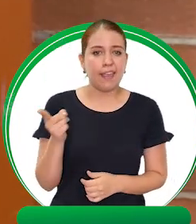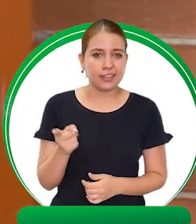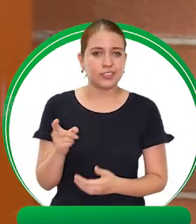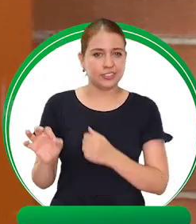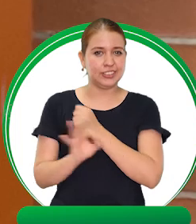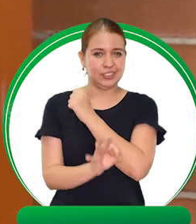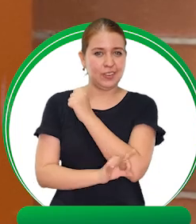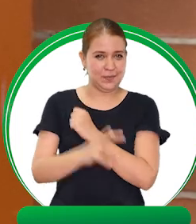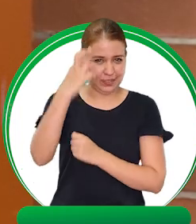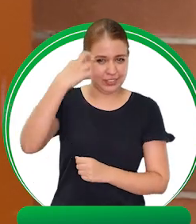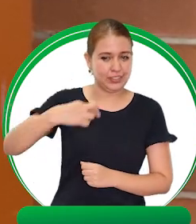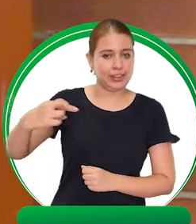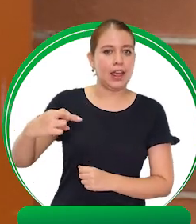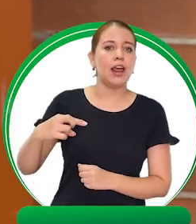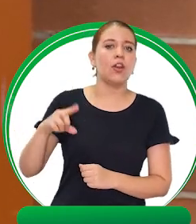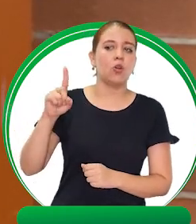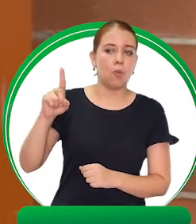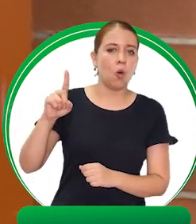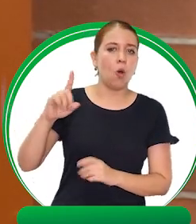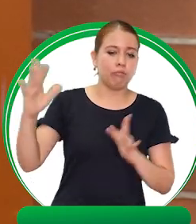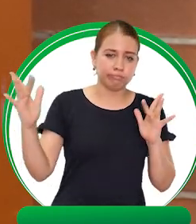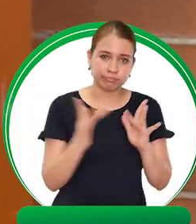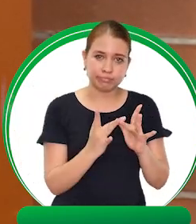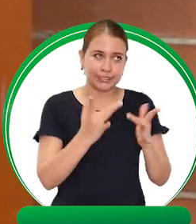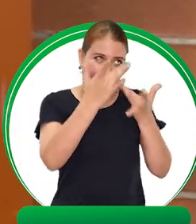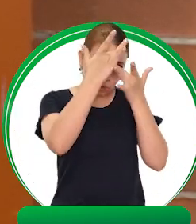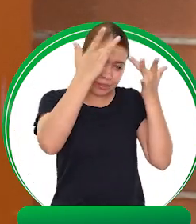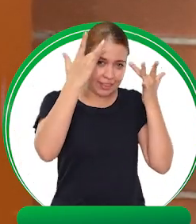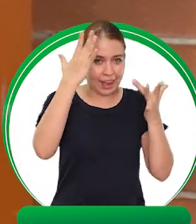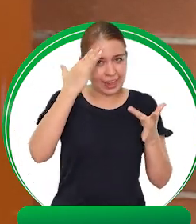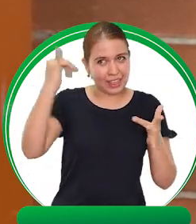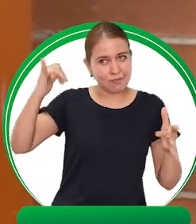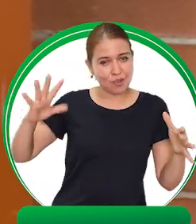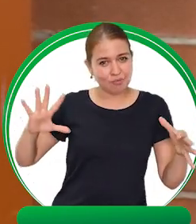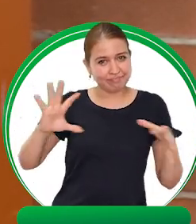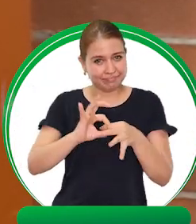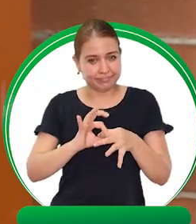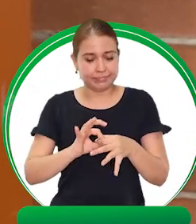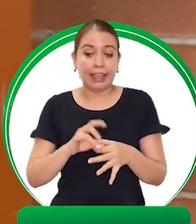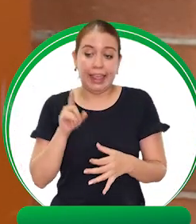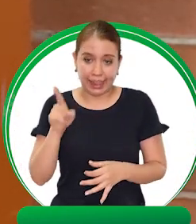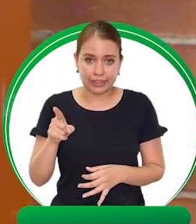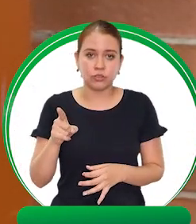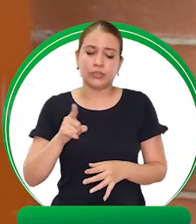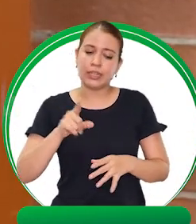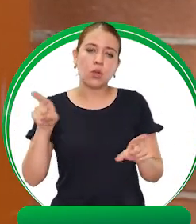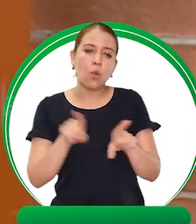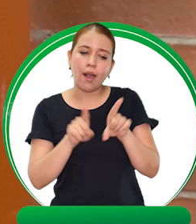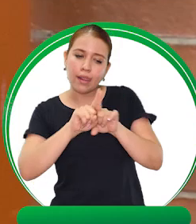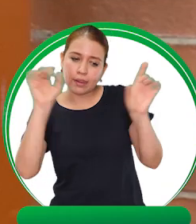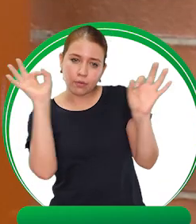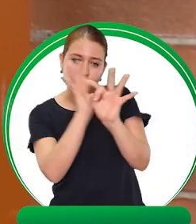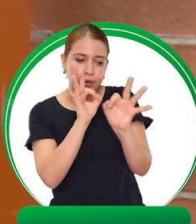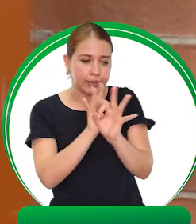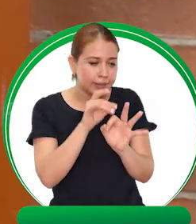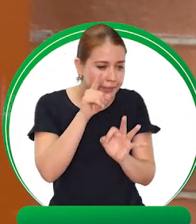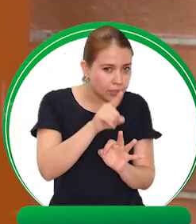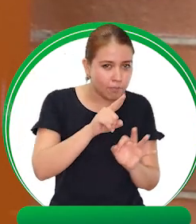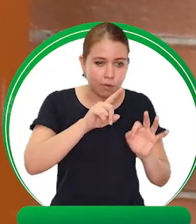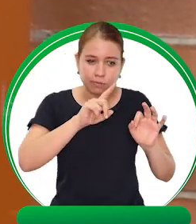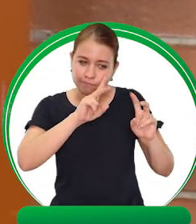ellos me ven mucho la parte también académica y de cómo influye en la salud mental de las personas. Entonces, ellos se enfocan en tratar